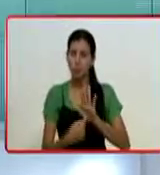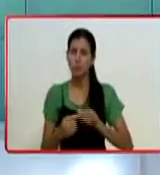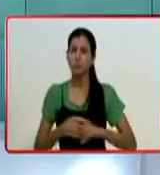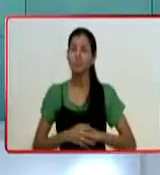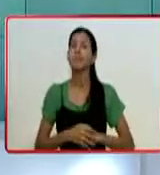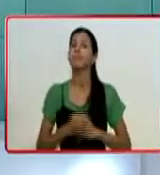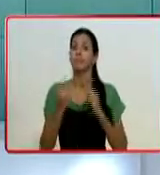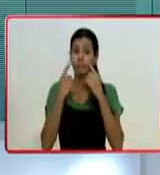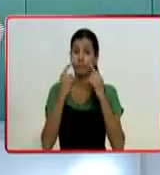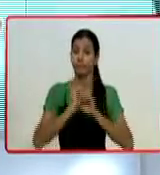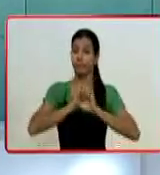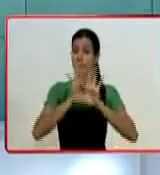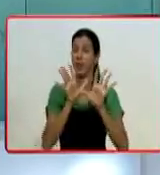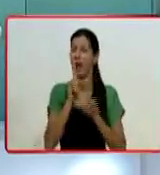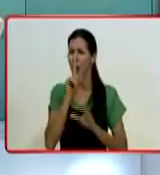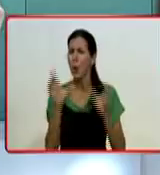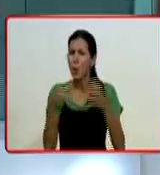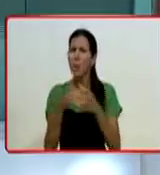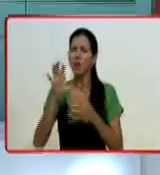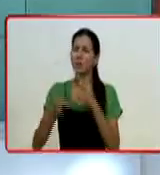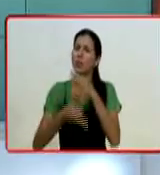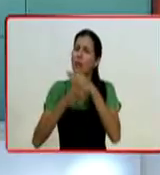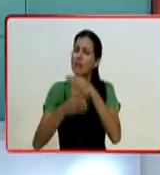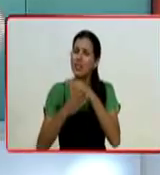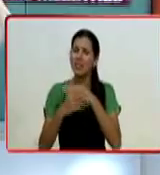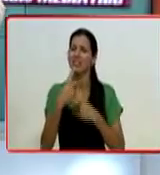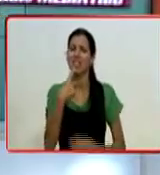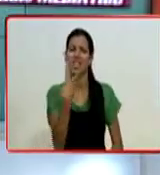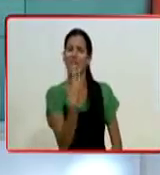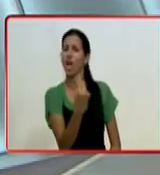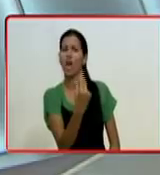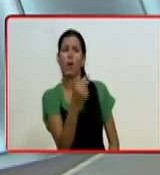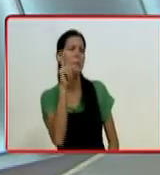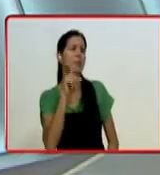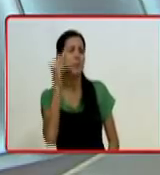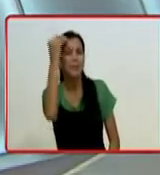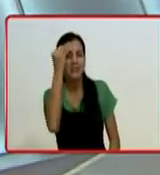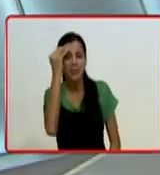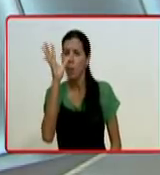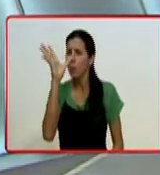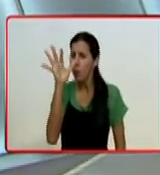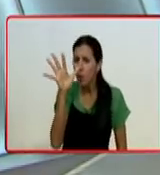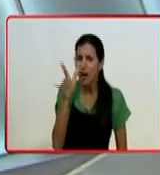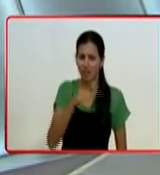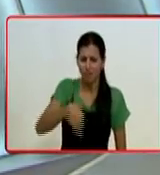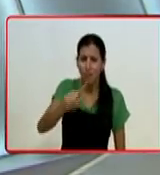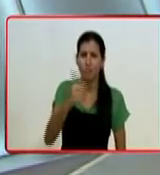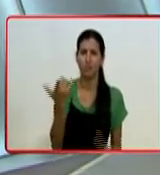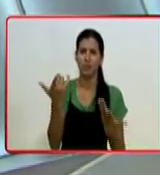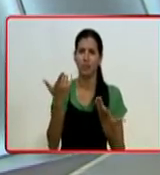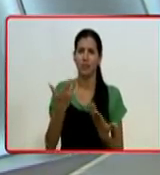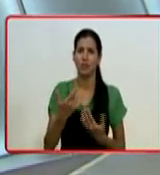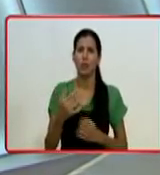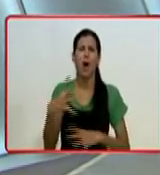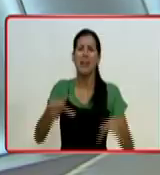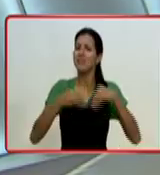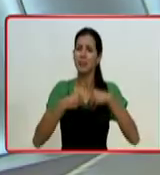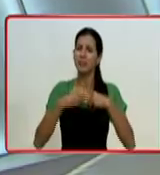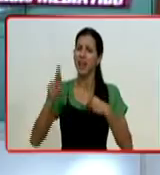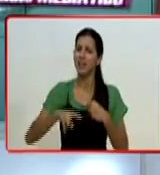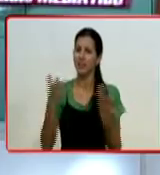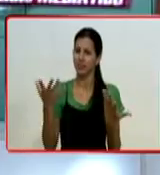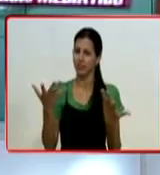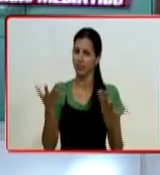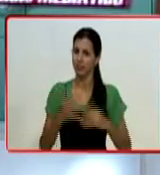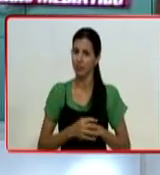Evidentemente, hay un sector del país que continúa negando la realidad, burlándose de la realidad. Mi pregunta es,